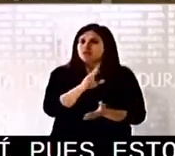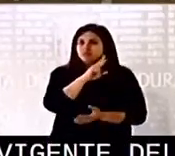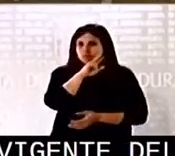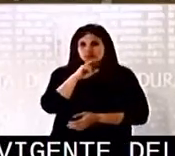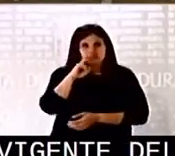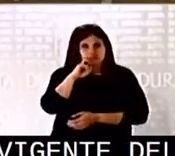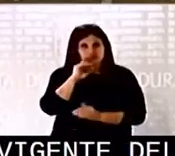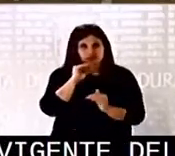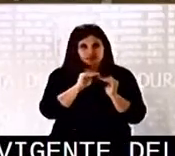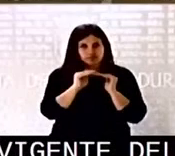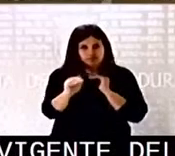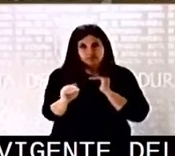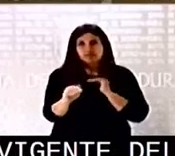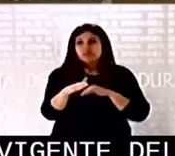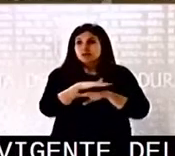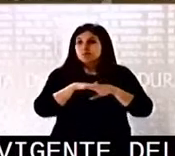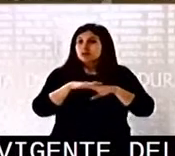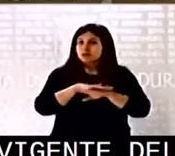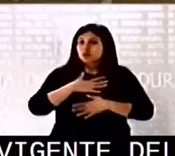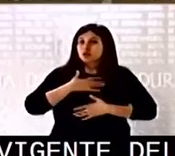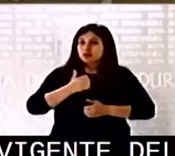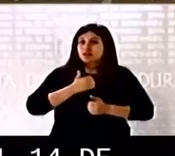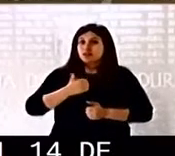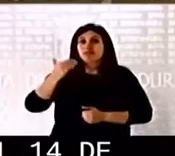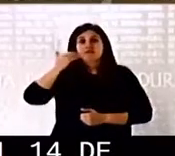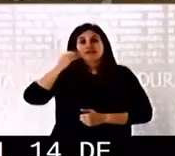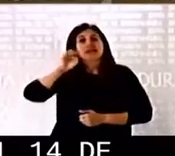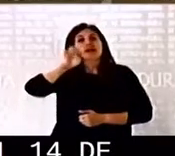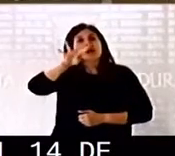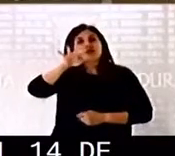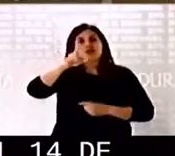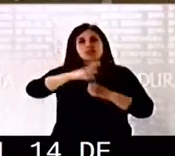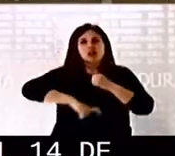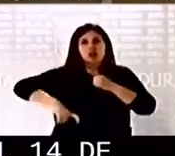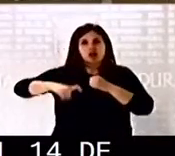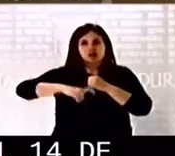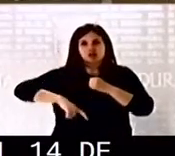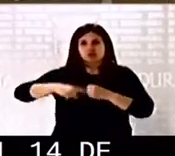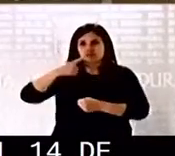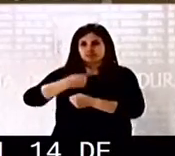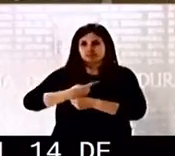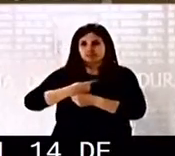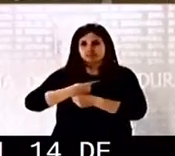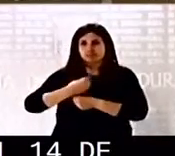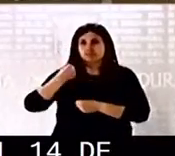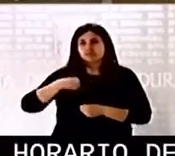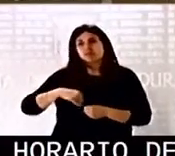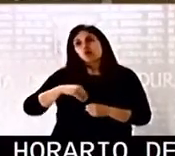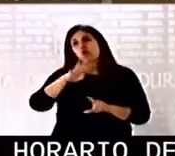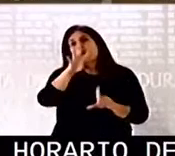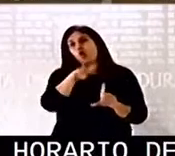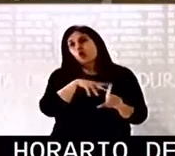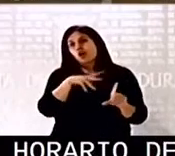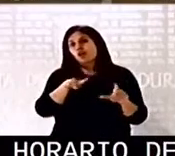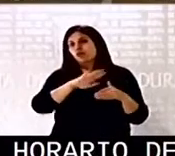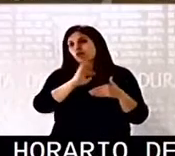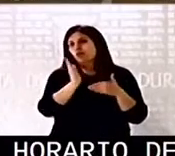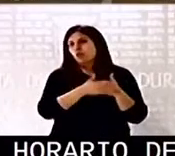de Sanidad, en concreto la del 14 de agosto, que nos obliga a que este sea el horario de cierre.